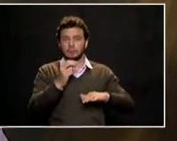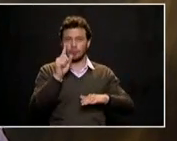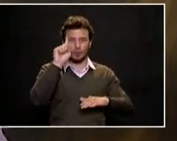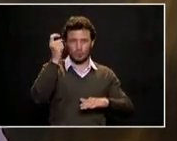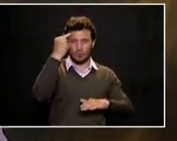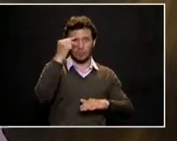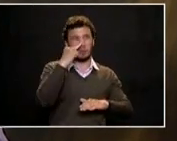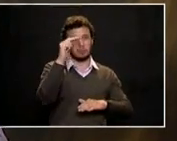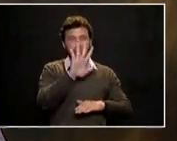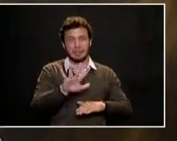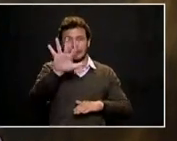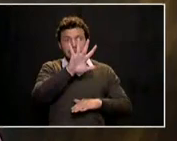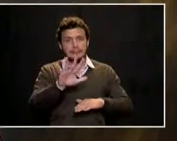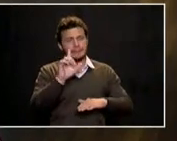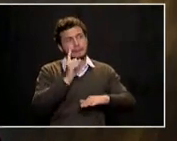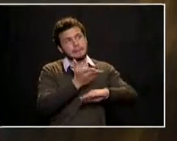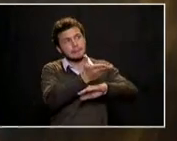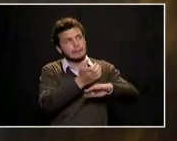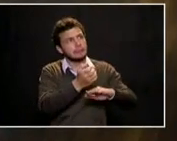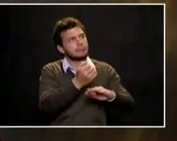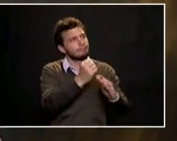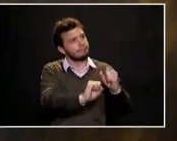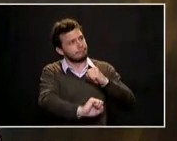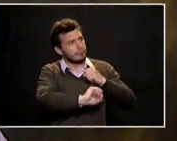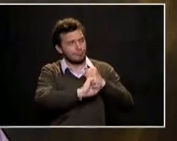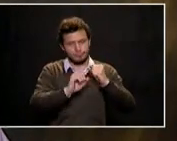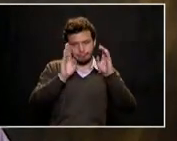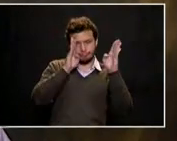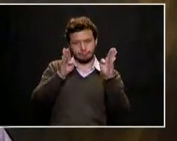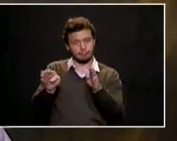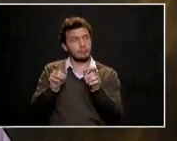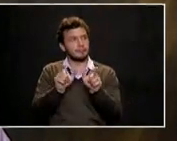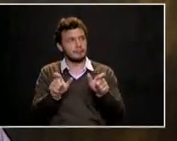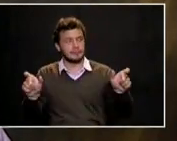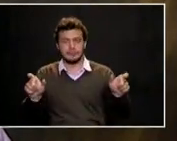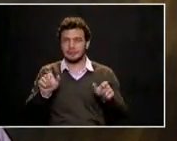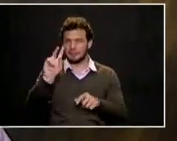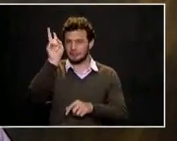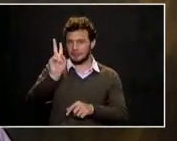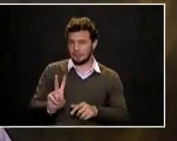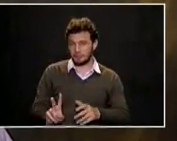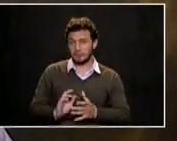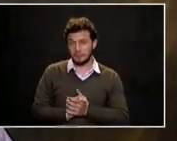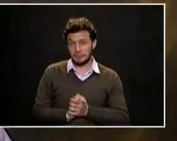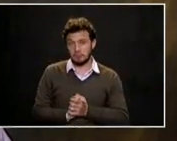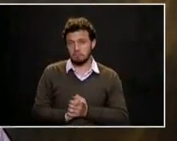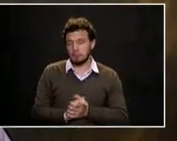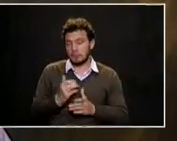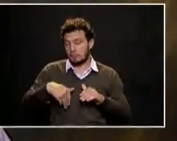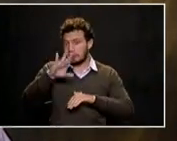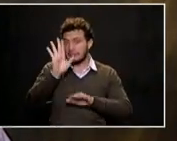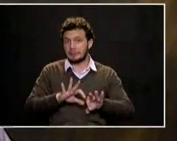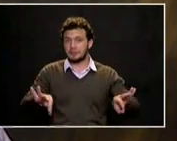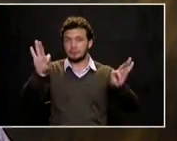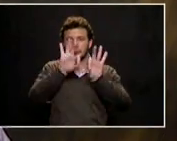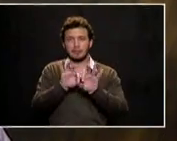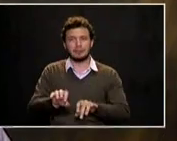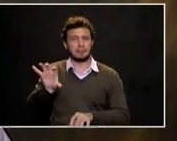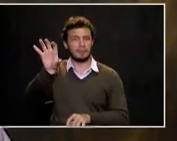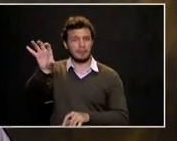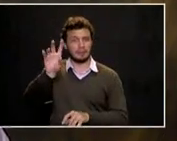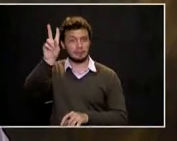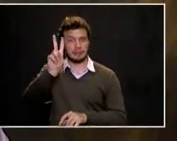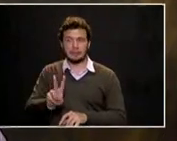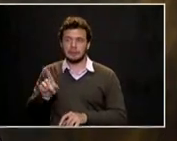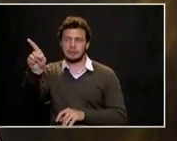estas personas, pero sobre todo creo que lo más importante es que el país vecino pues salga de este gran problema y que